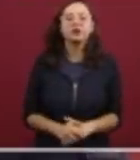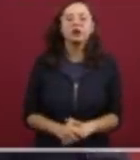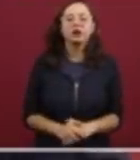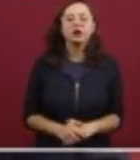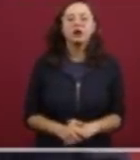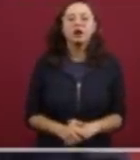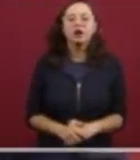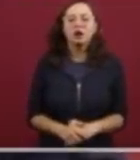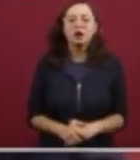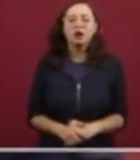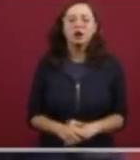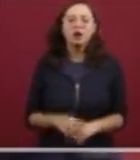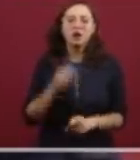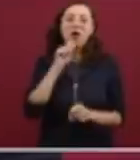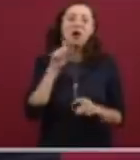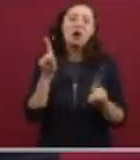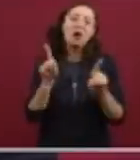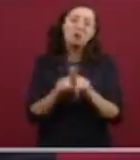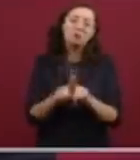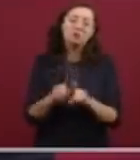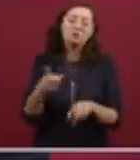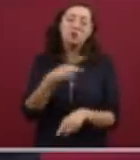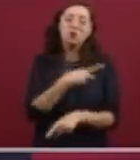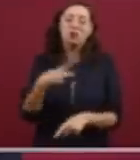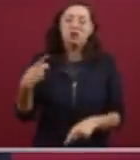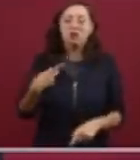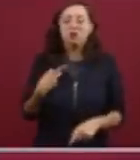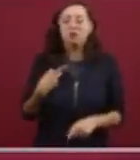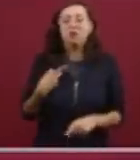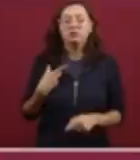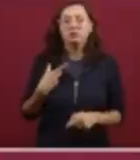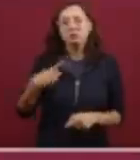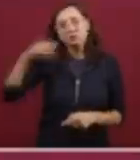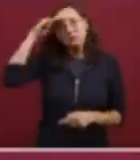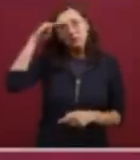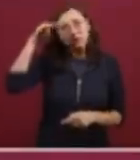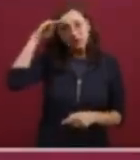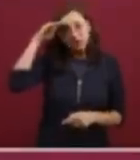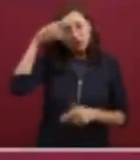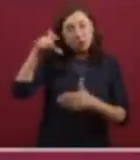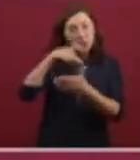Tenemos que revisar esto, si importamos